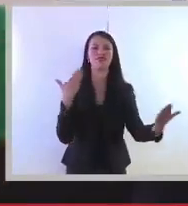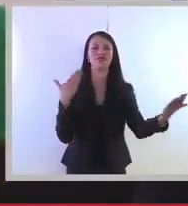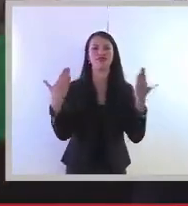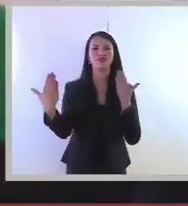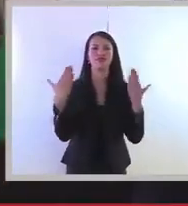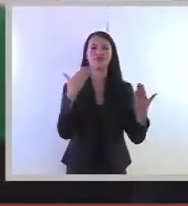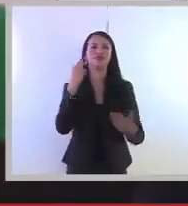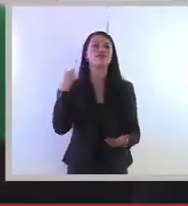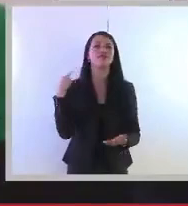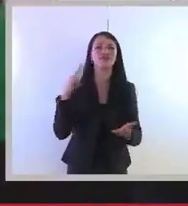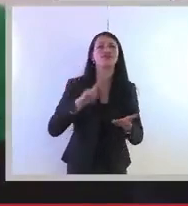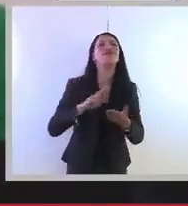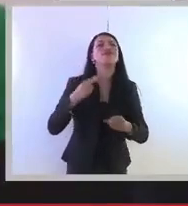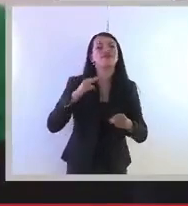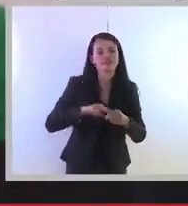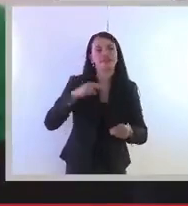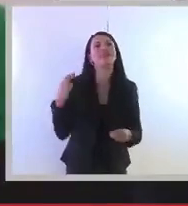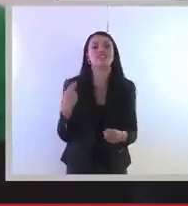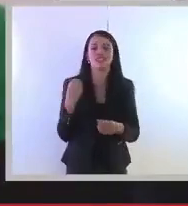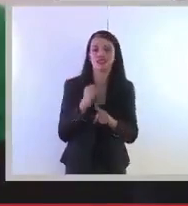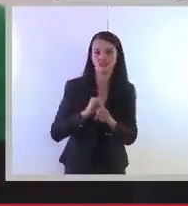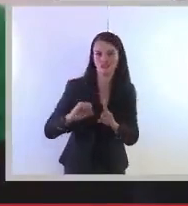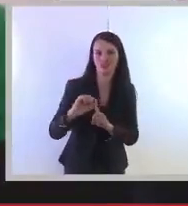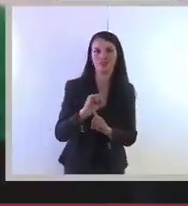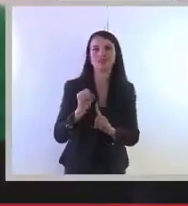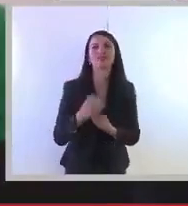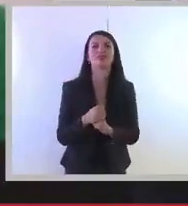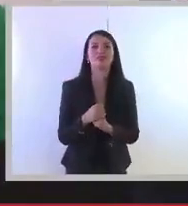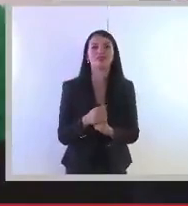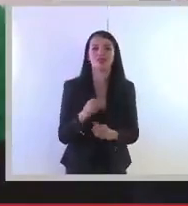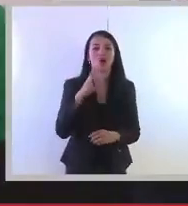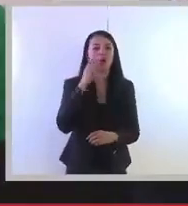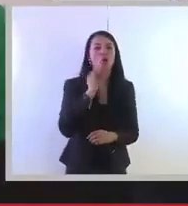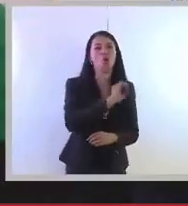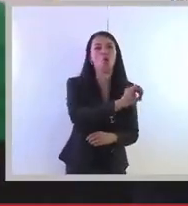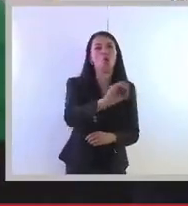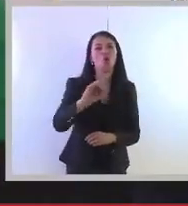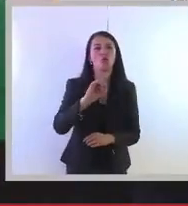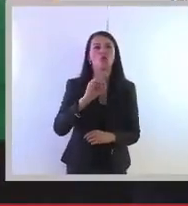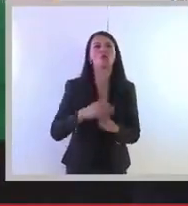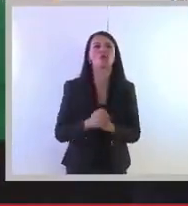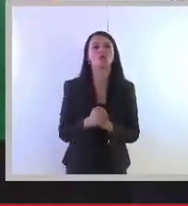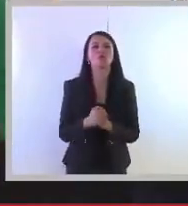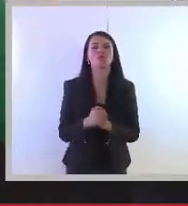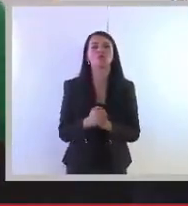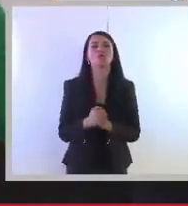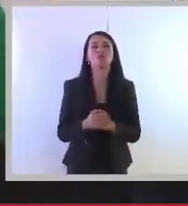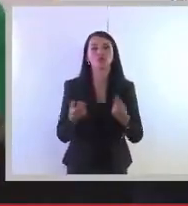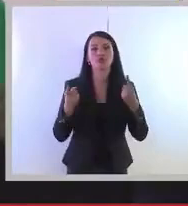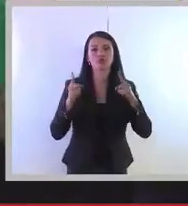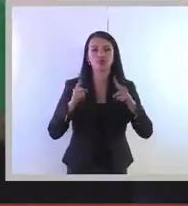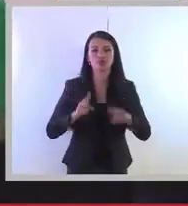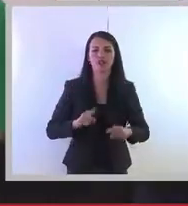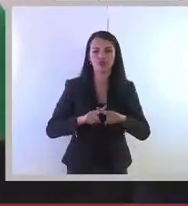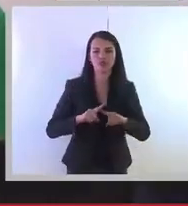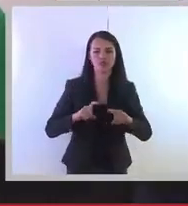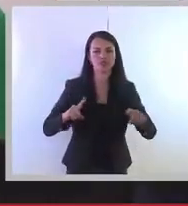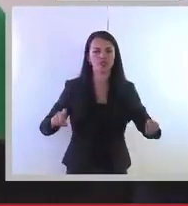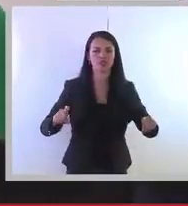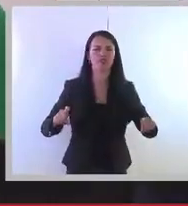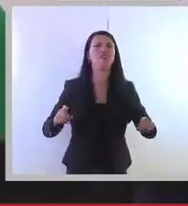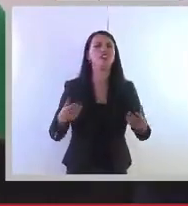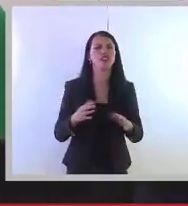campesinas, indígenas, sociales, de hombres, pero